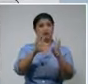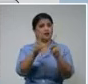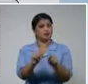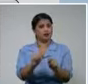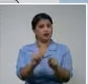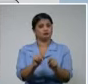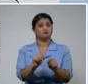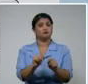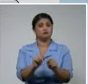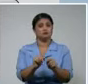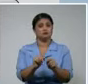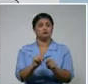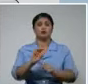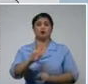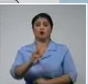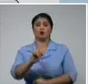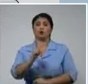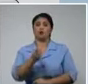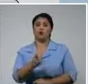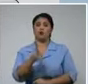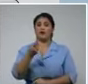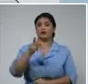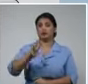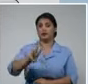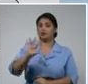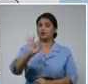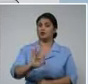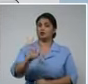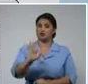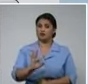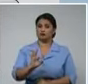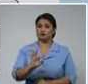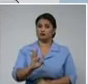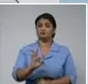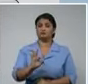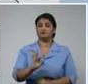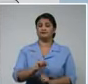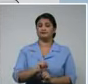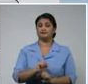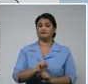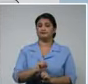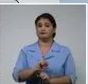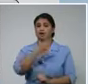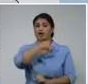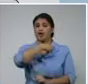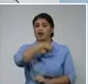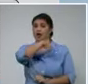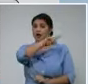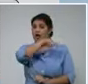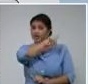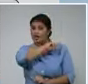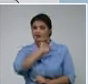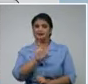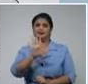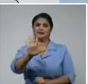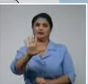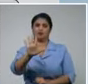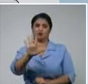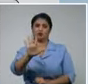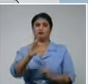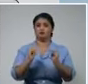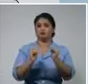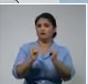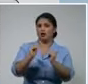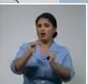un 4,13%, inferior a 5, que saben que nos habíamos mantenido por encima de 5 y